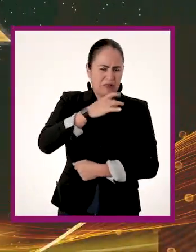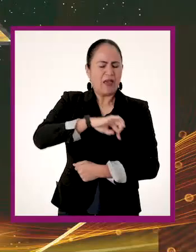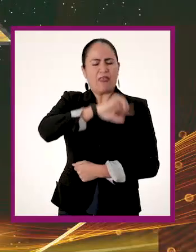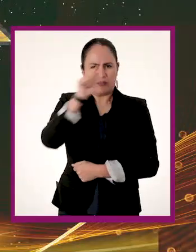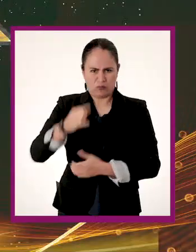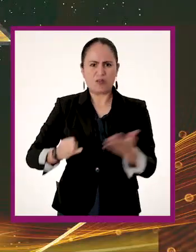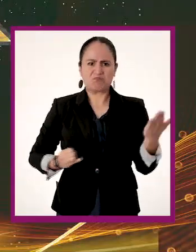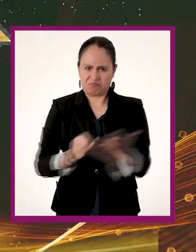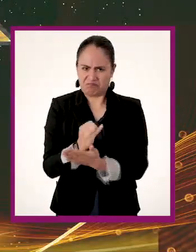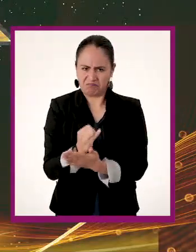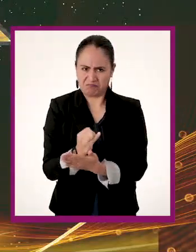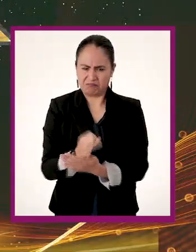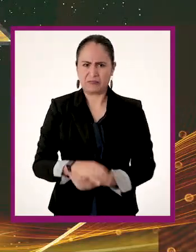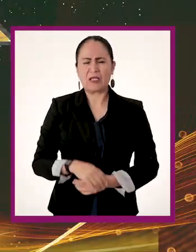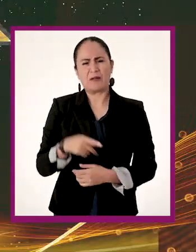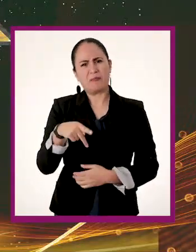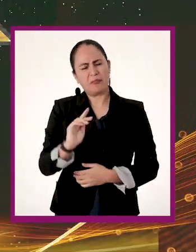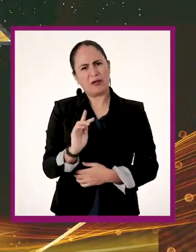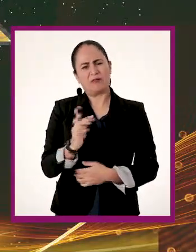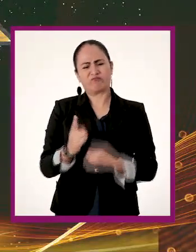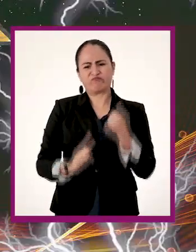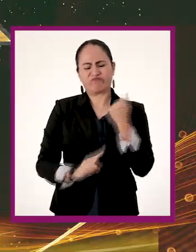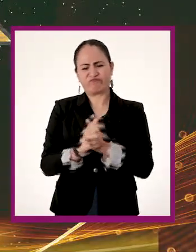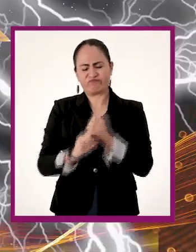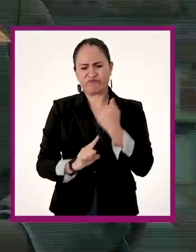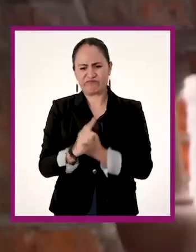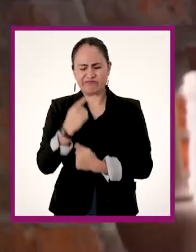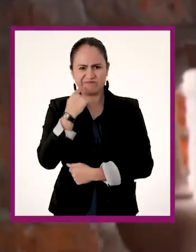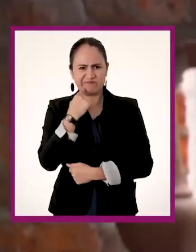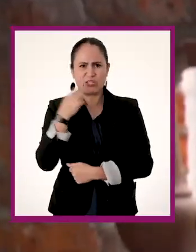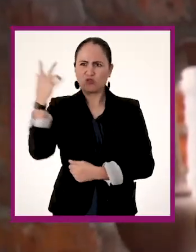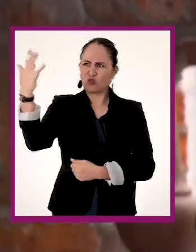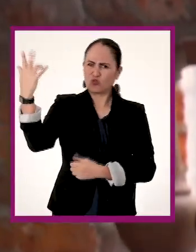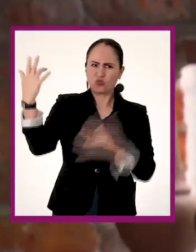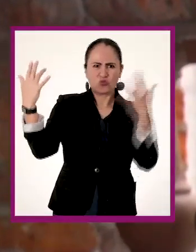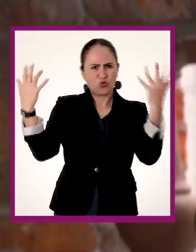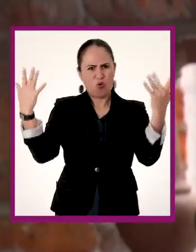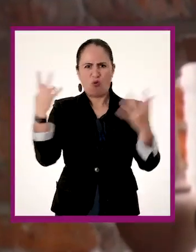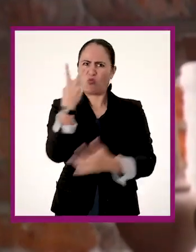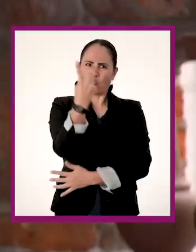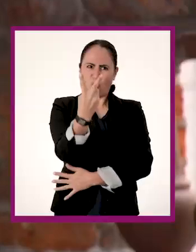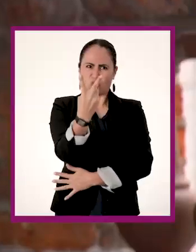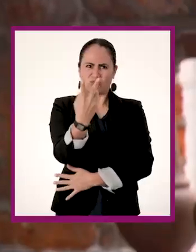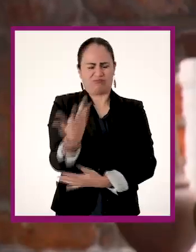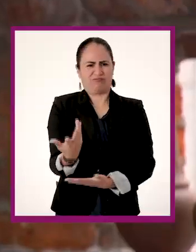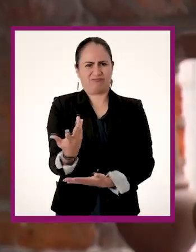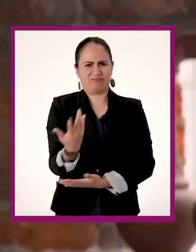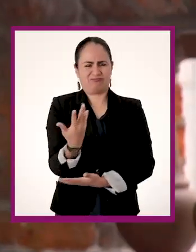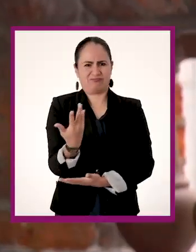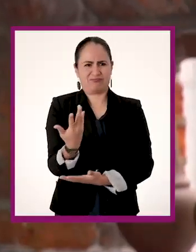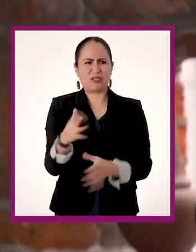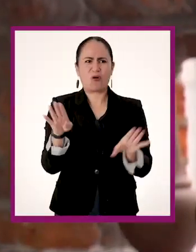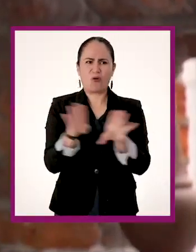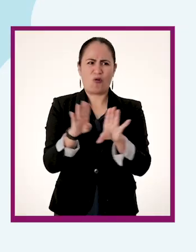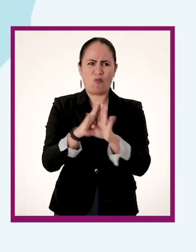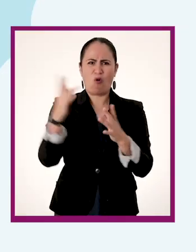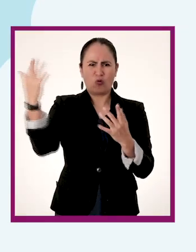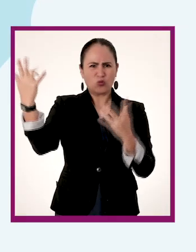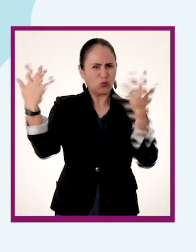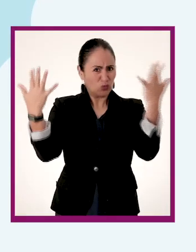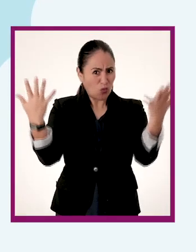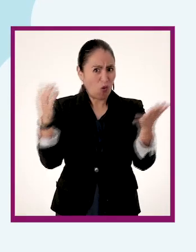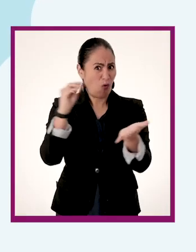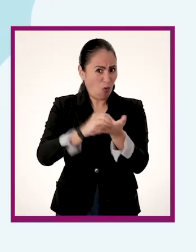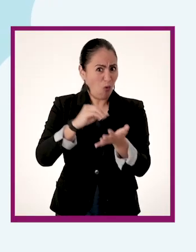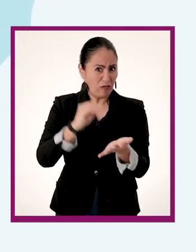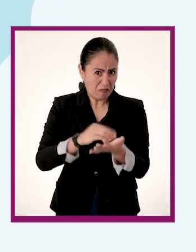tenido temores de hacerlo, decide finalmente. Pero después se presenta un problema, que aparecen dos soles.